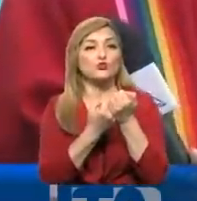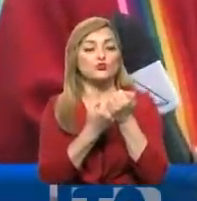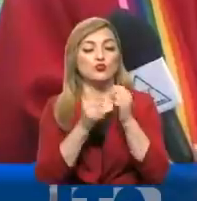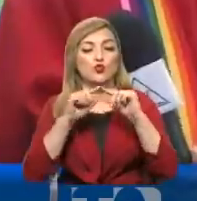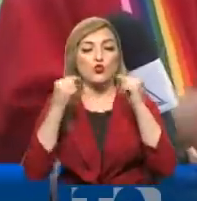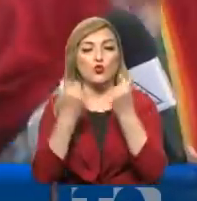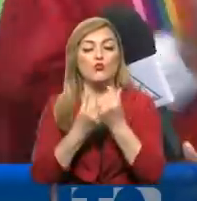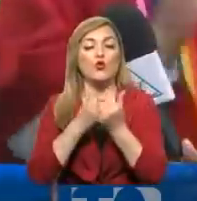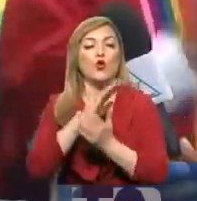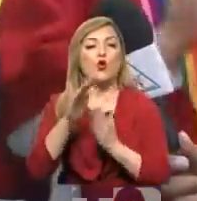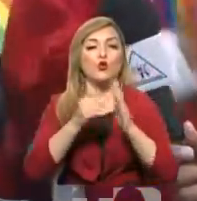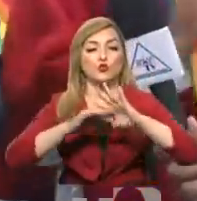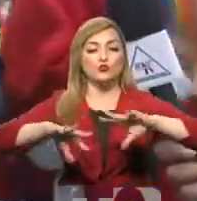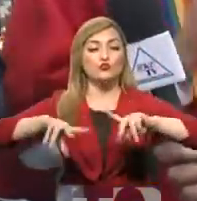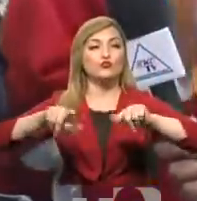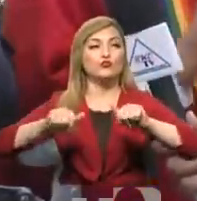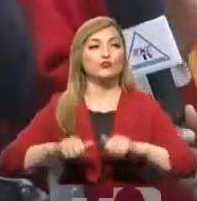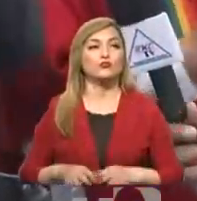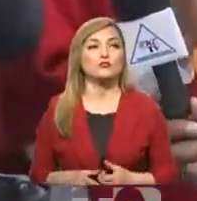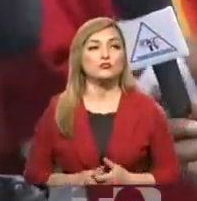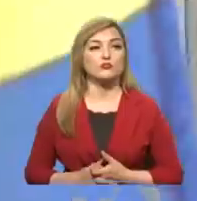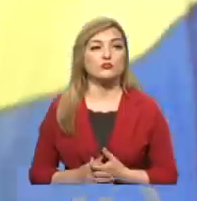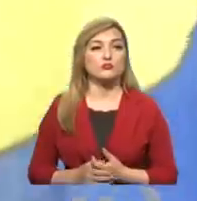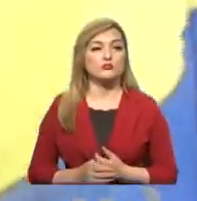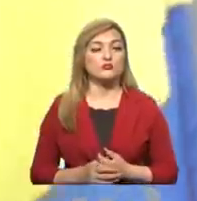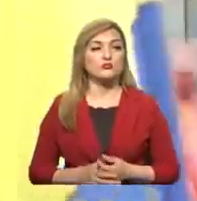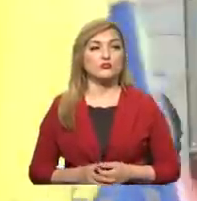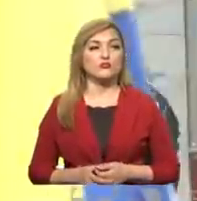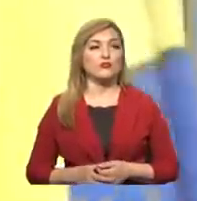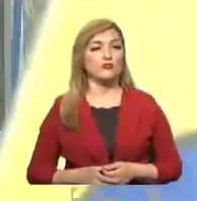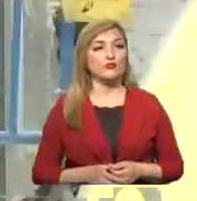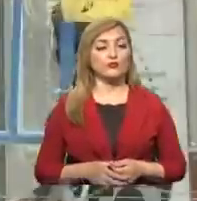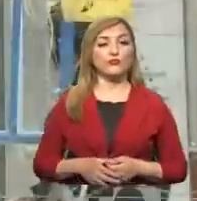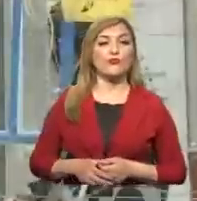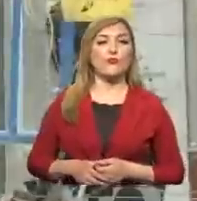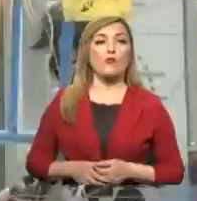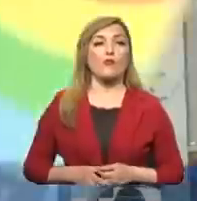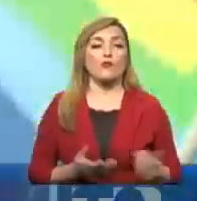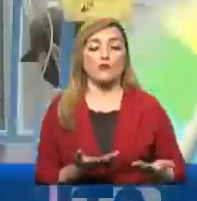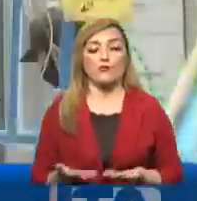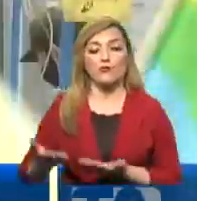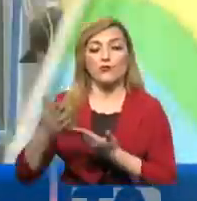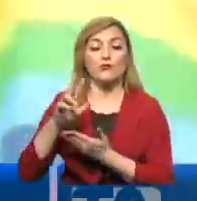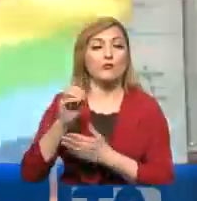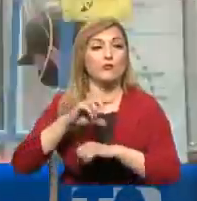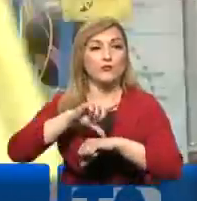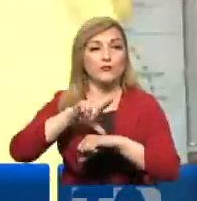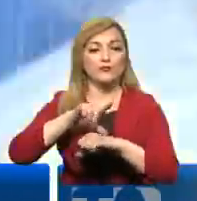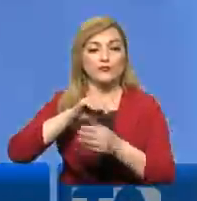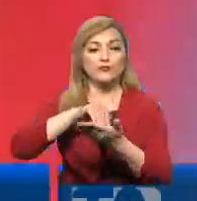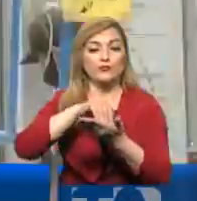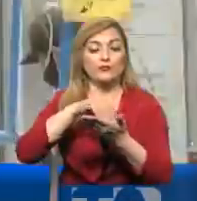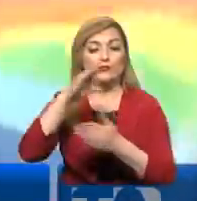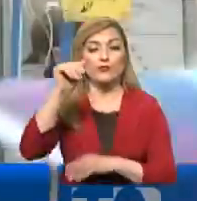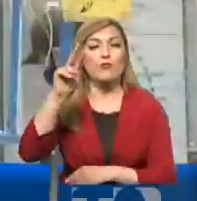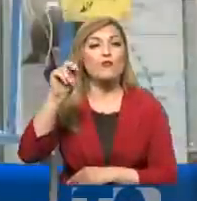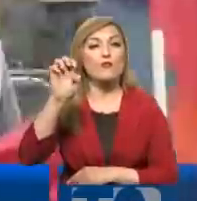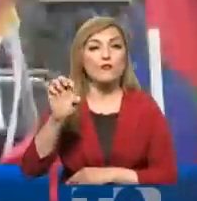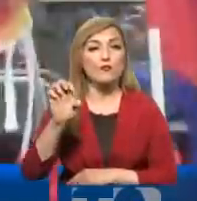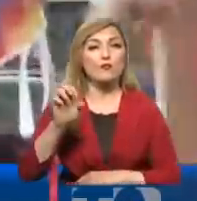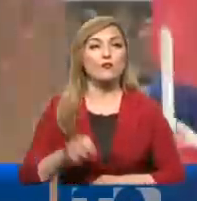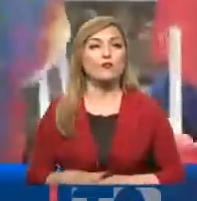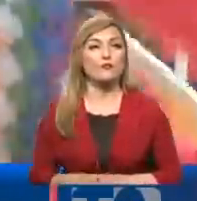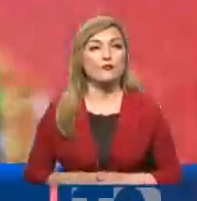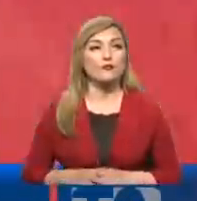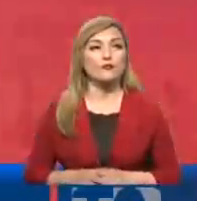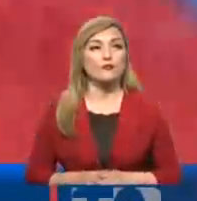la corrupción. No tenemos inconvenientes. Fue recibido por algo más de 30 minutos por los miembros del CNE y a esta hora